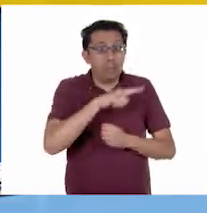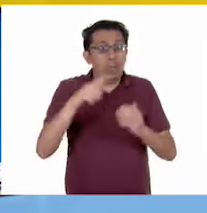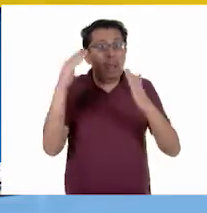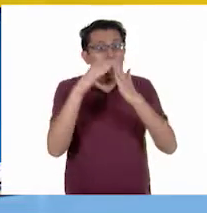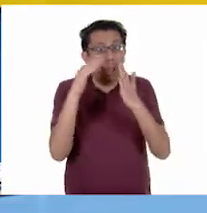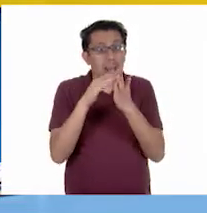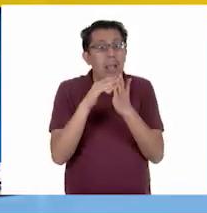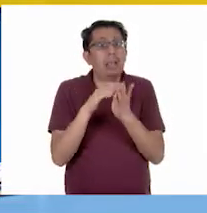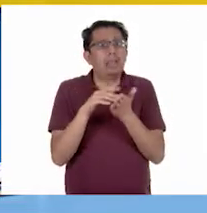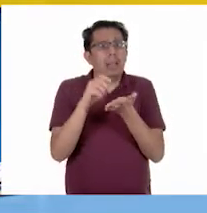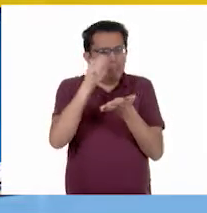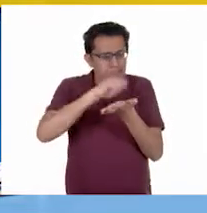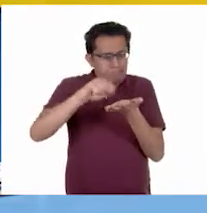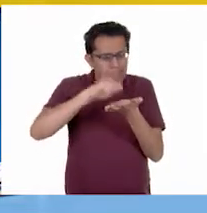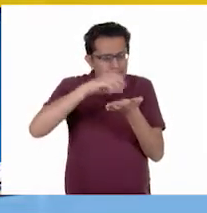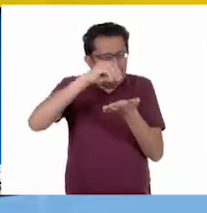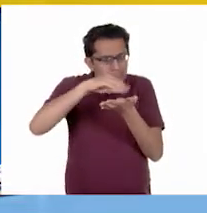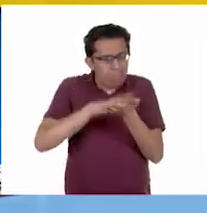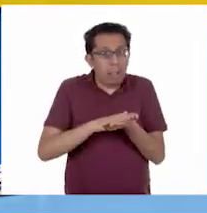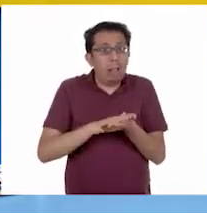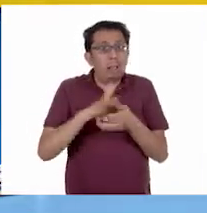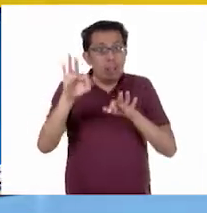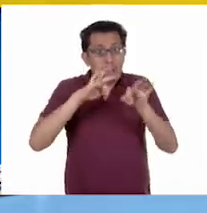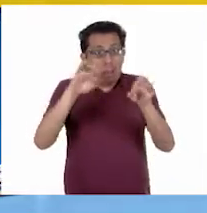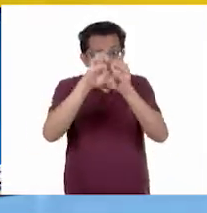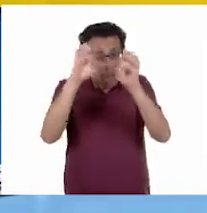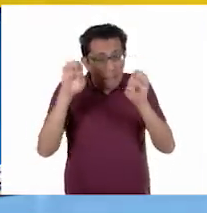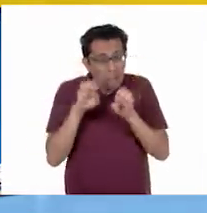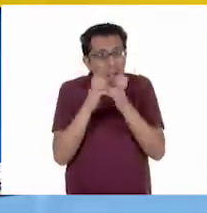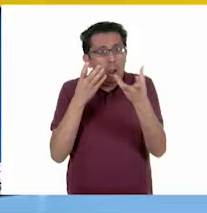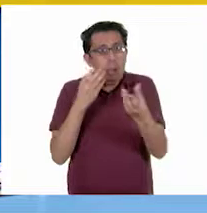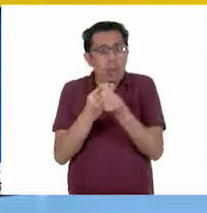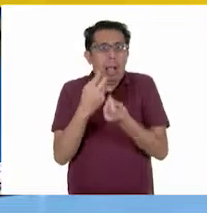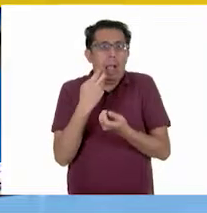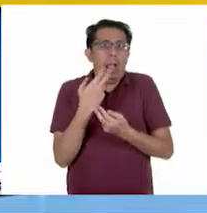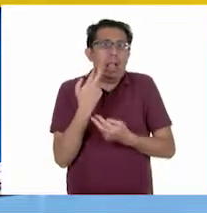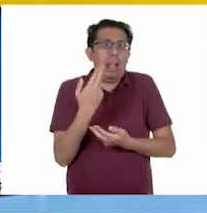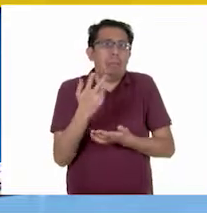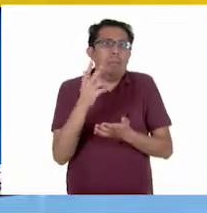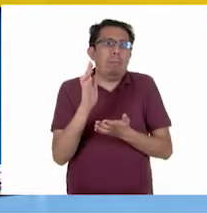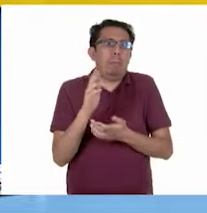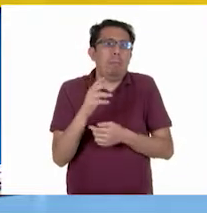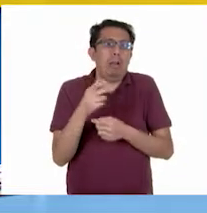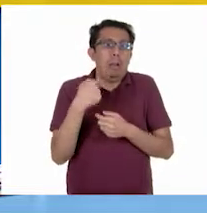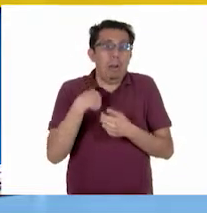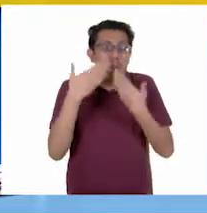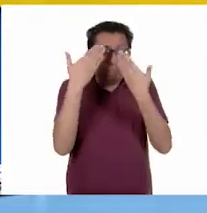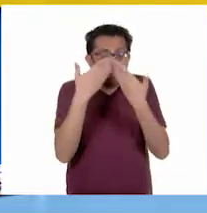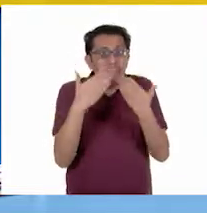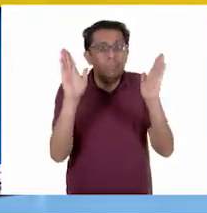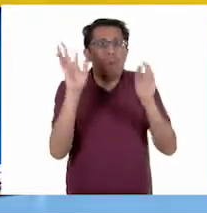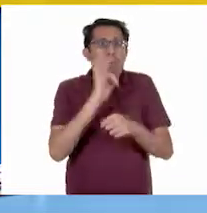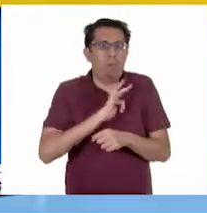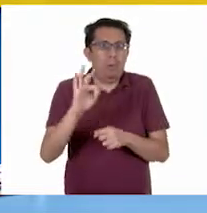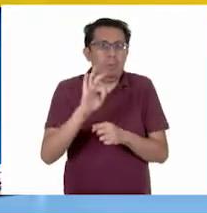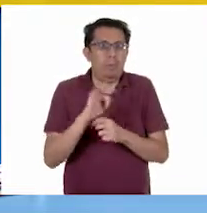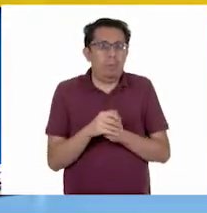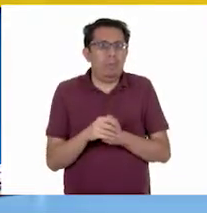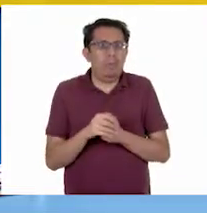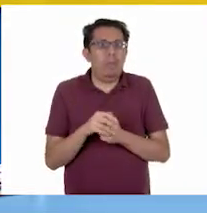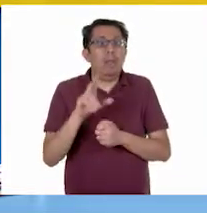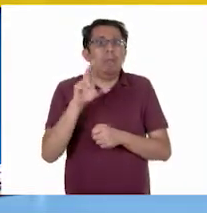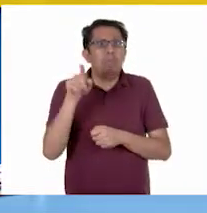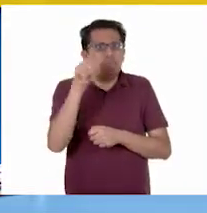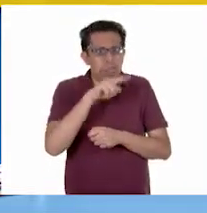tomen nota. Trabajar en equipo nos enriquece porque nos ayuda a ampliar nuestras perspectivas. Así que no duden